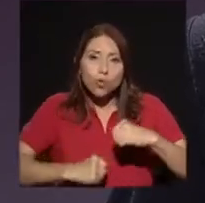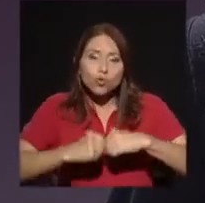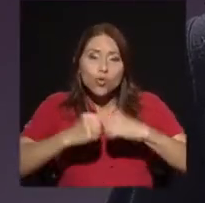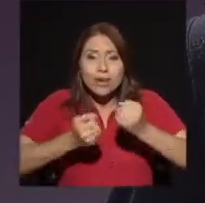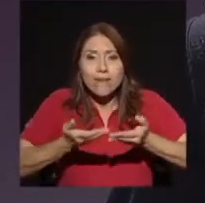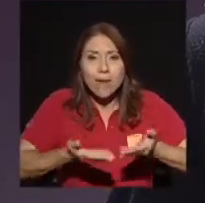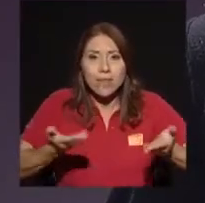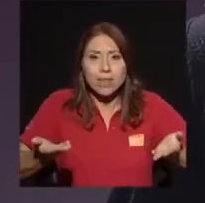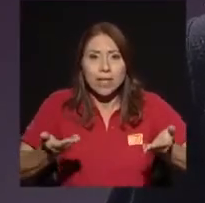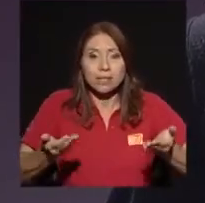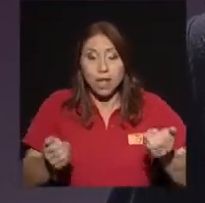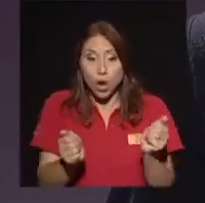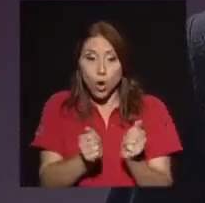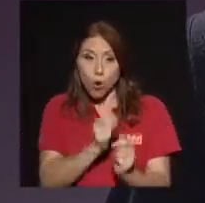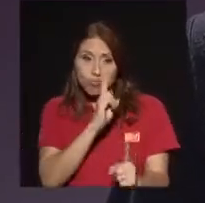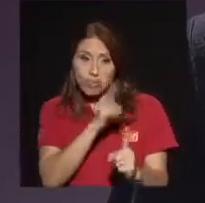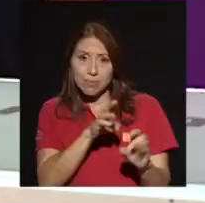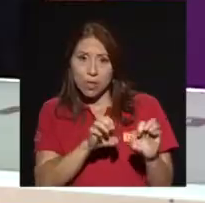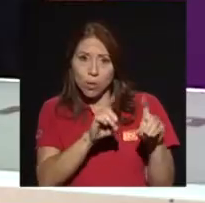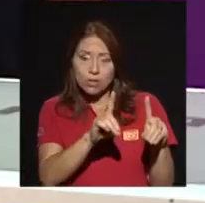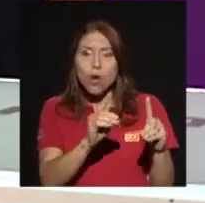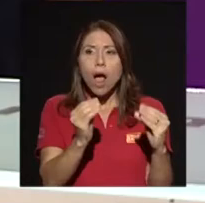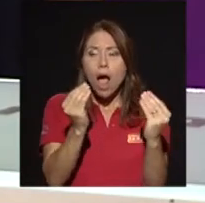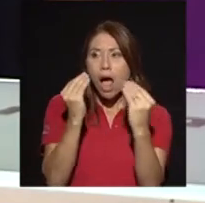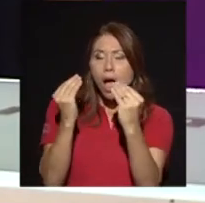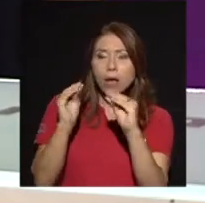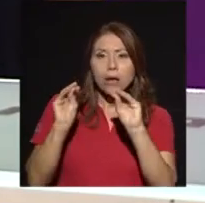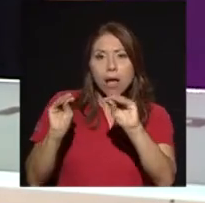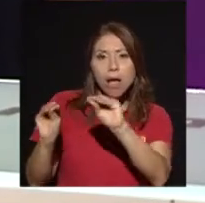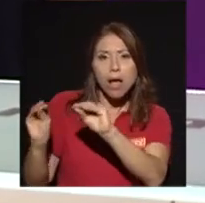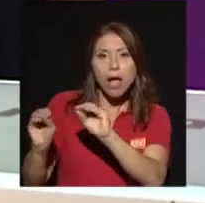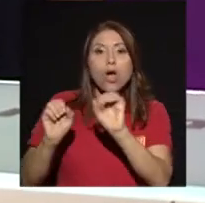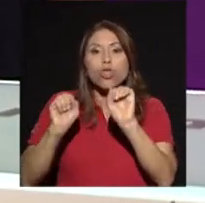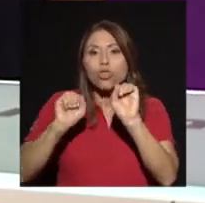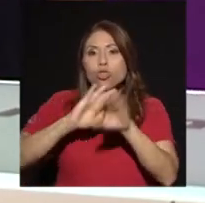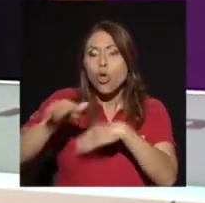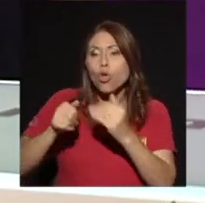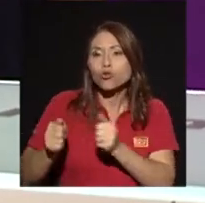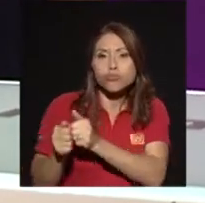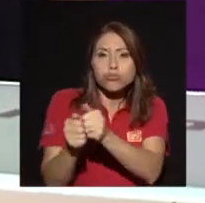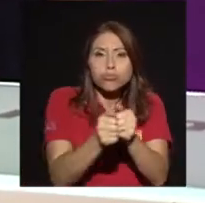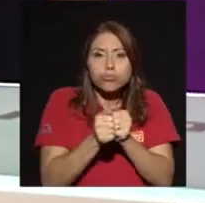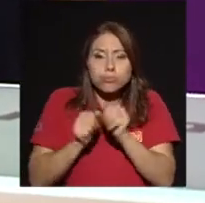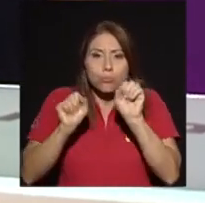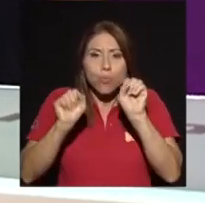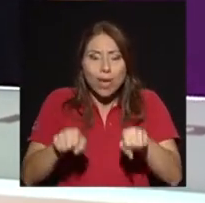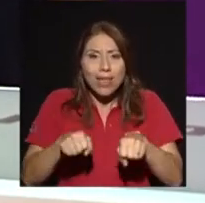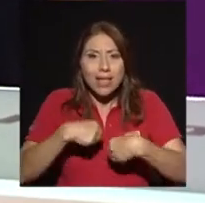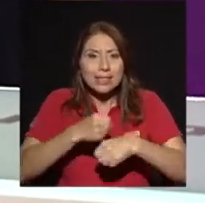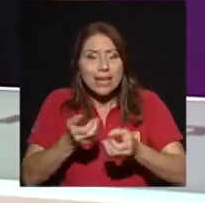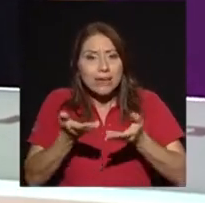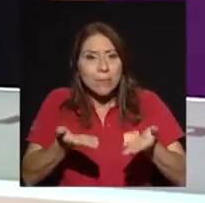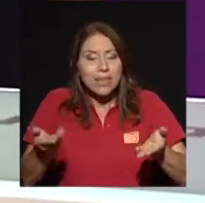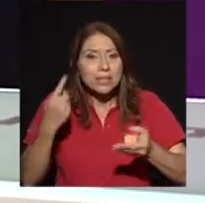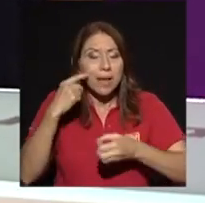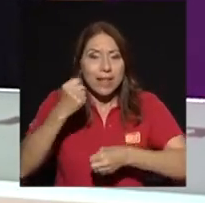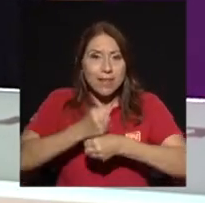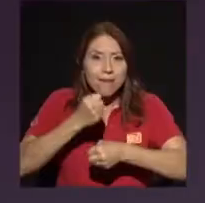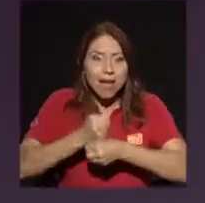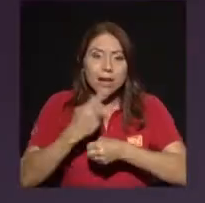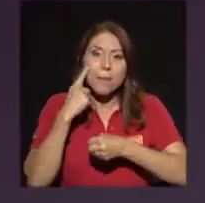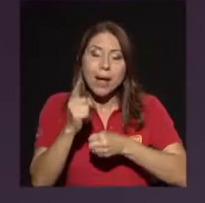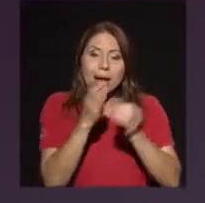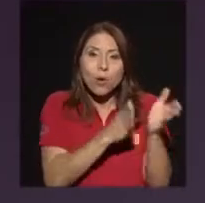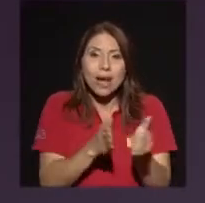mismo tiempo con esta educación, poder construir herramientas en conjunto para poder trabajar, organizarnos